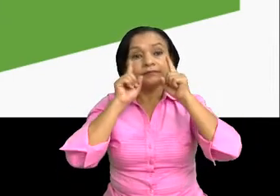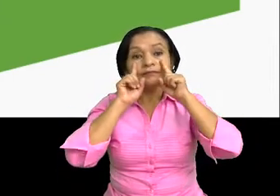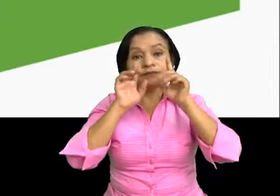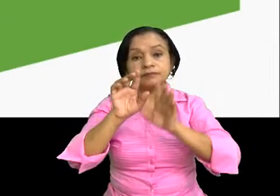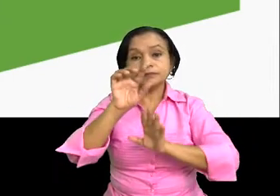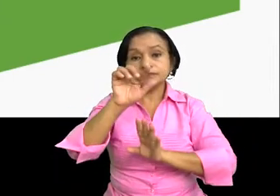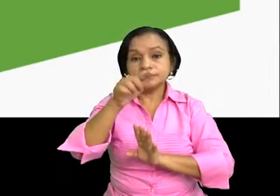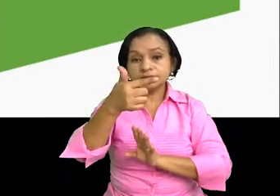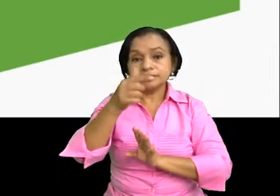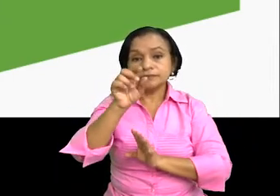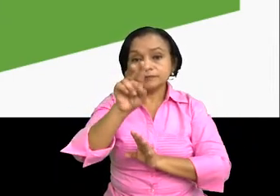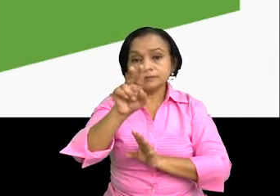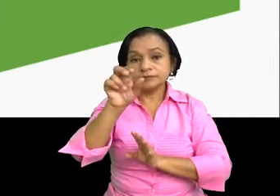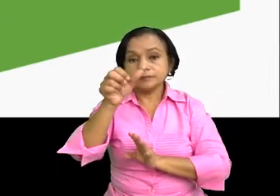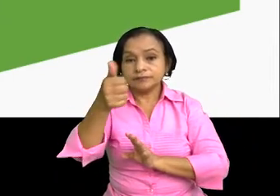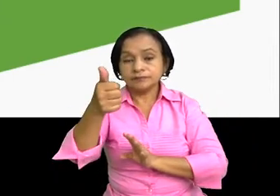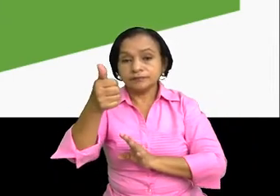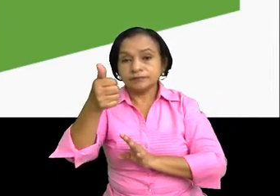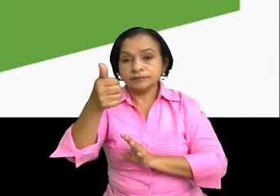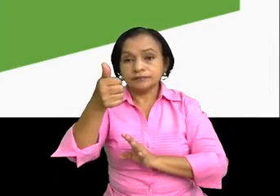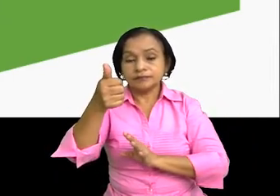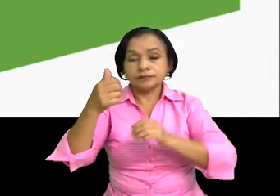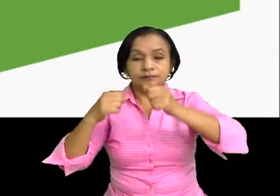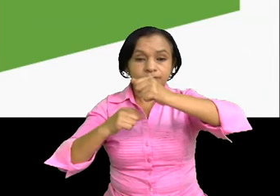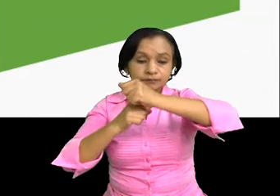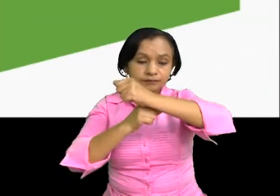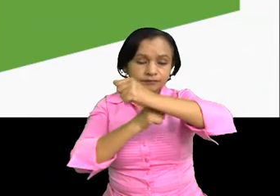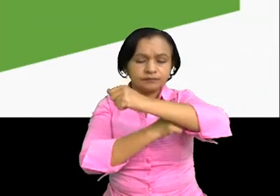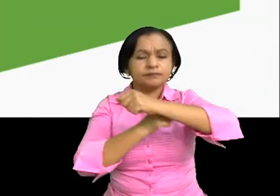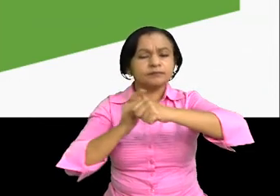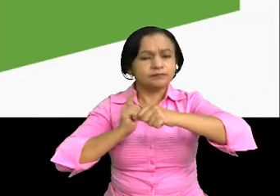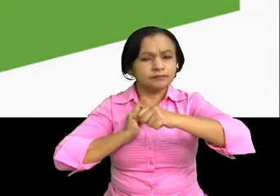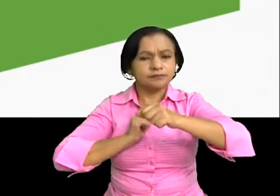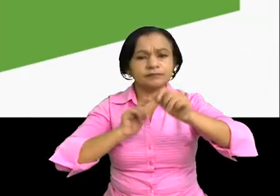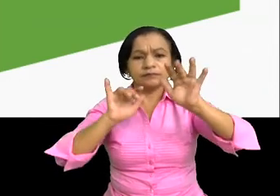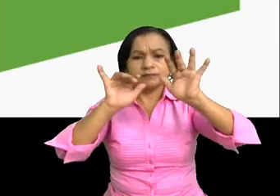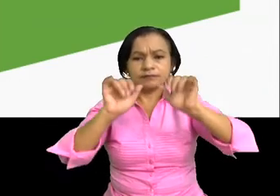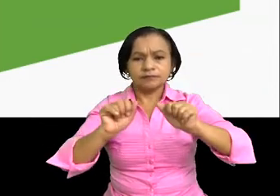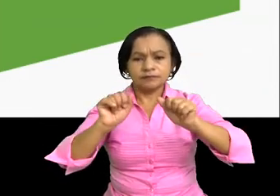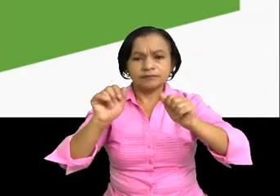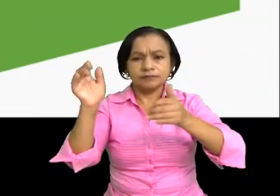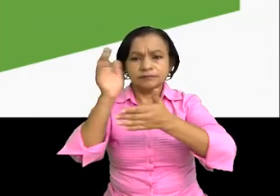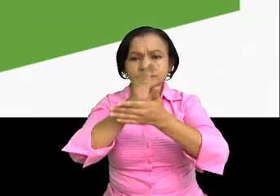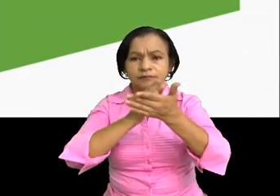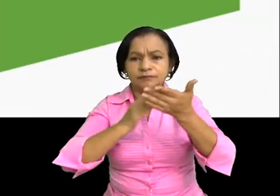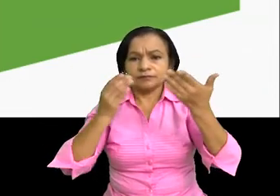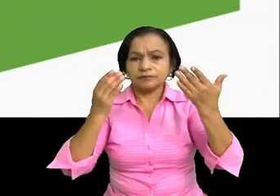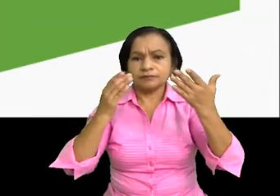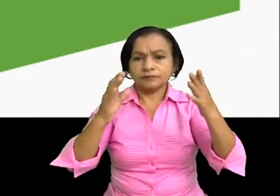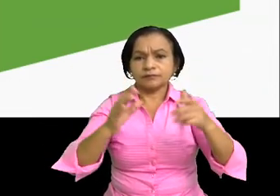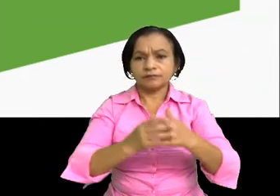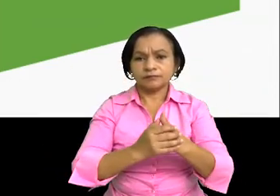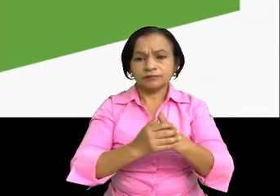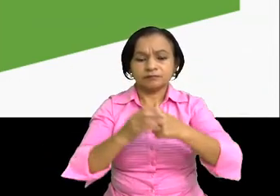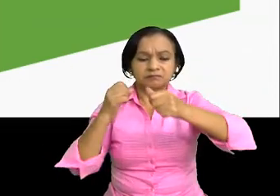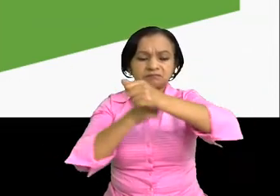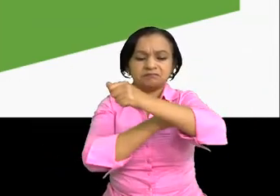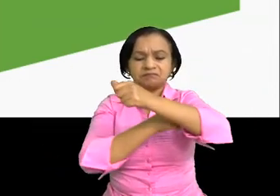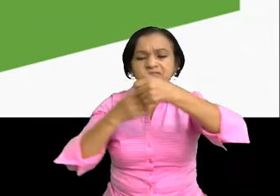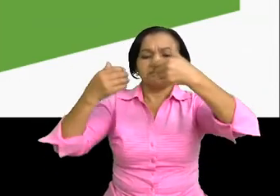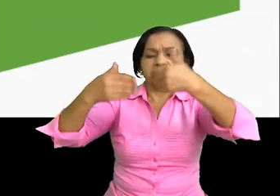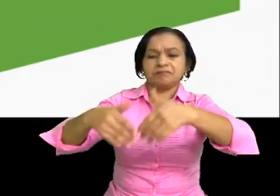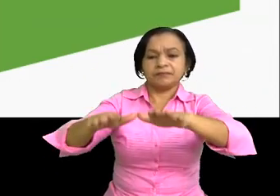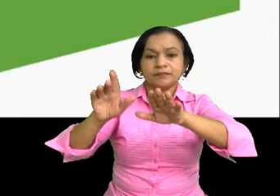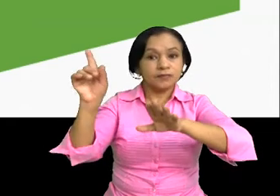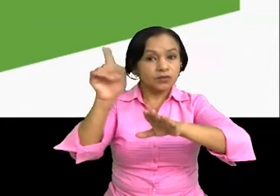de 726 metros lineales de puentes ya existentes, porque a las cosas no solamente hay que construirlas,